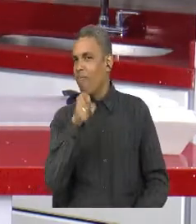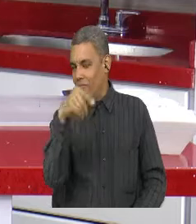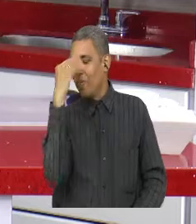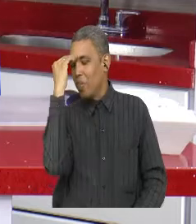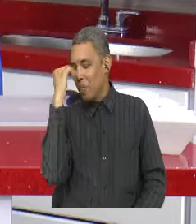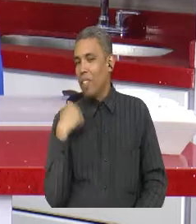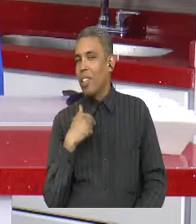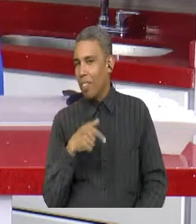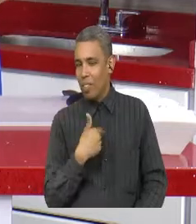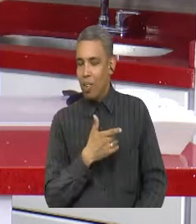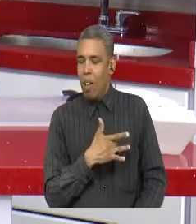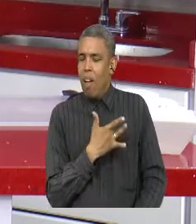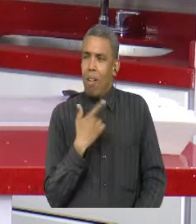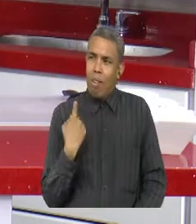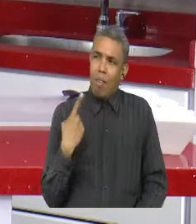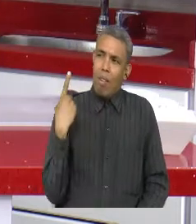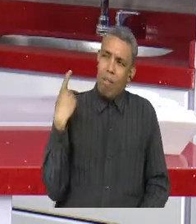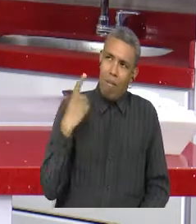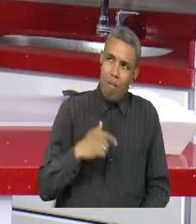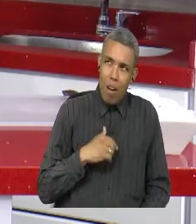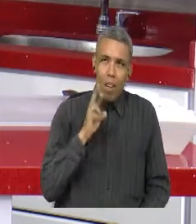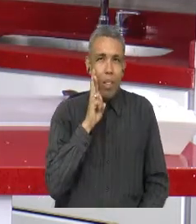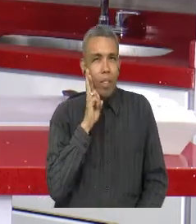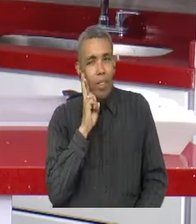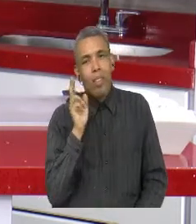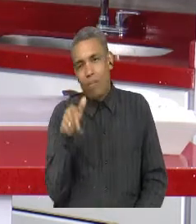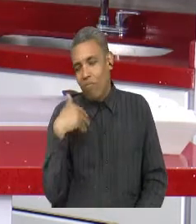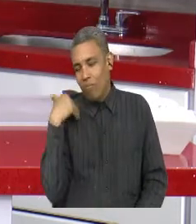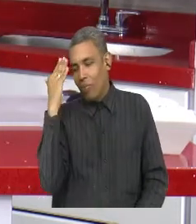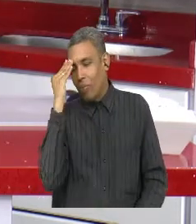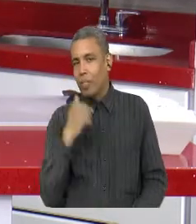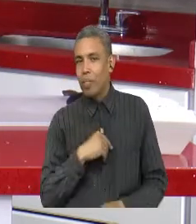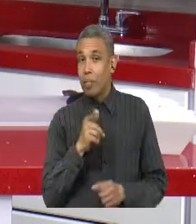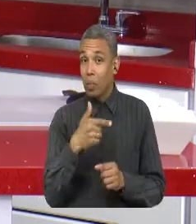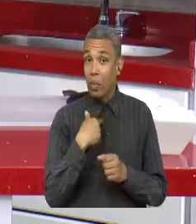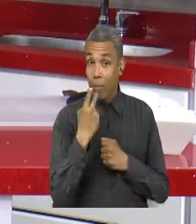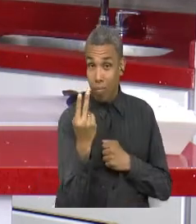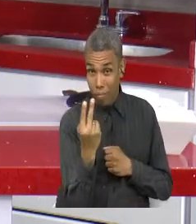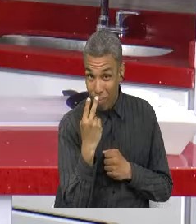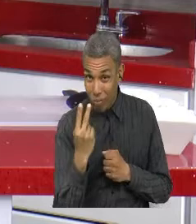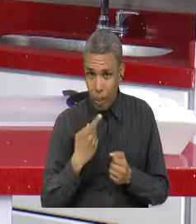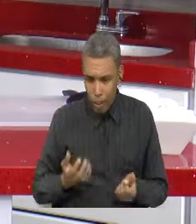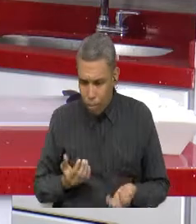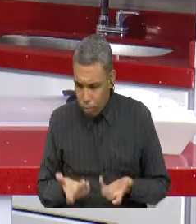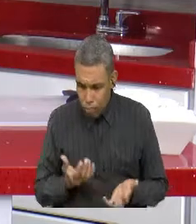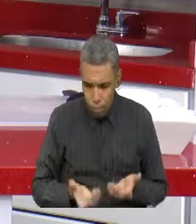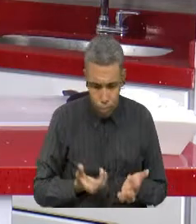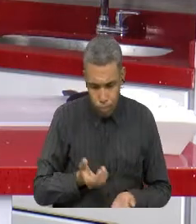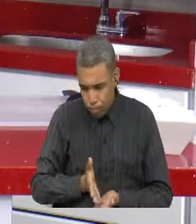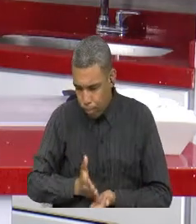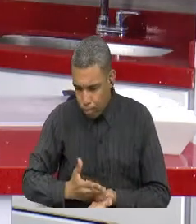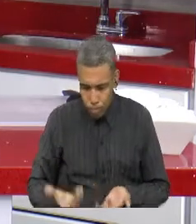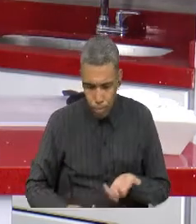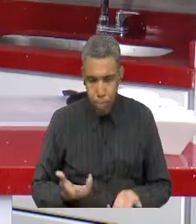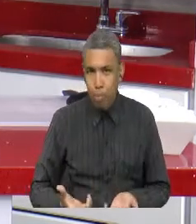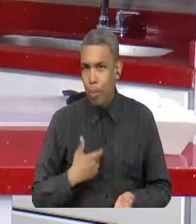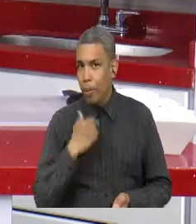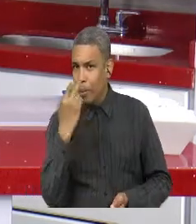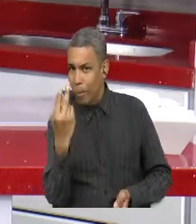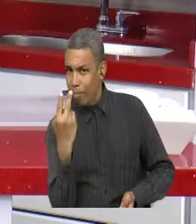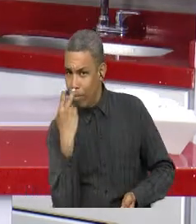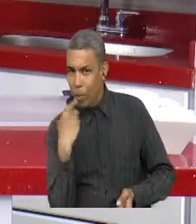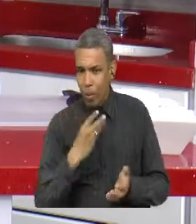estamos en esta nueva temporada de A Pedir de Boca y me encanta que estés conectadita con nosotros, por supuesto, revisando todo lo que es, mirando cómo